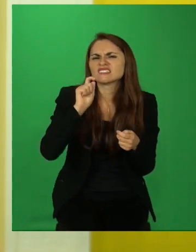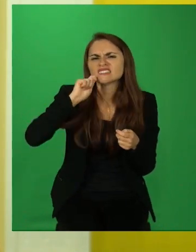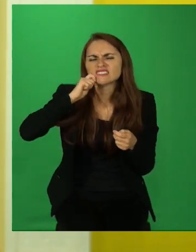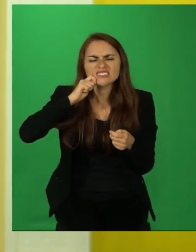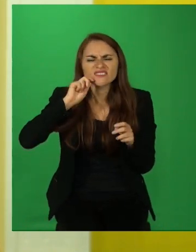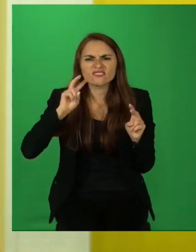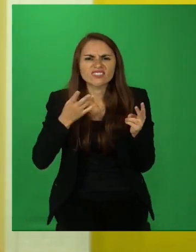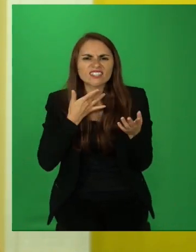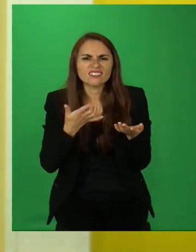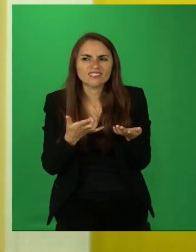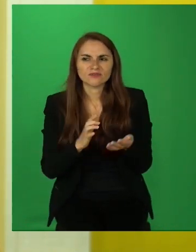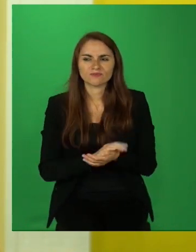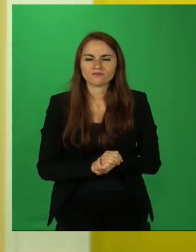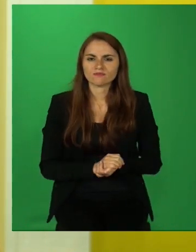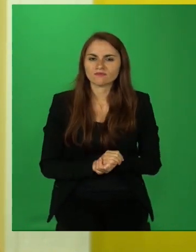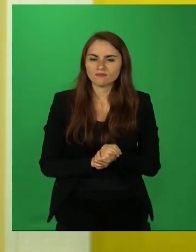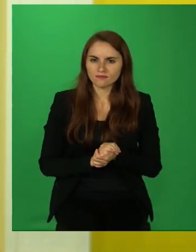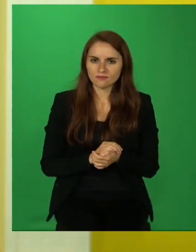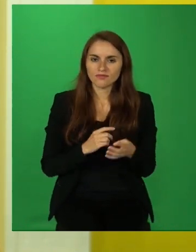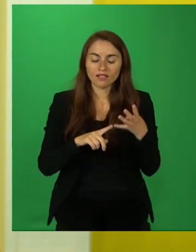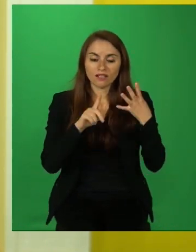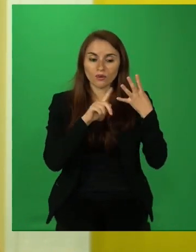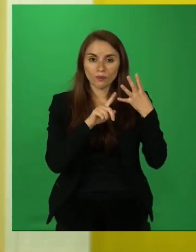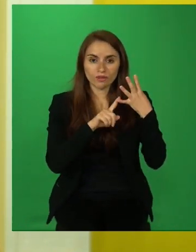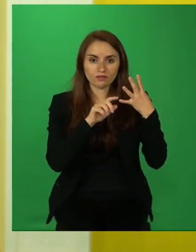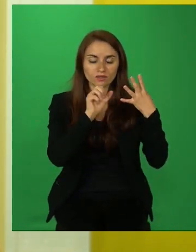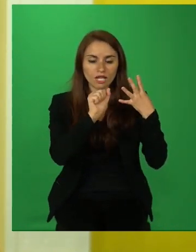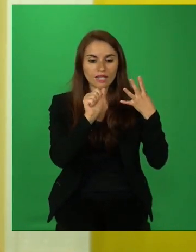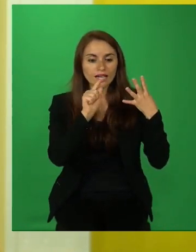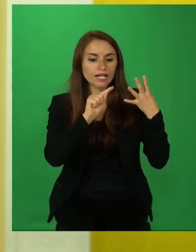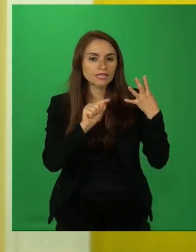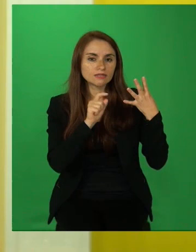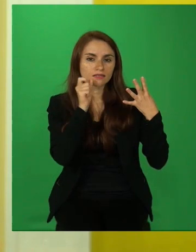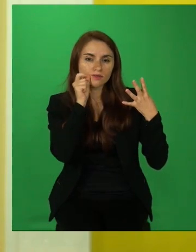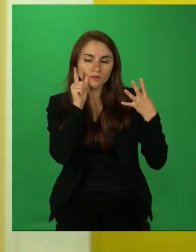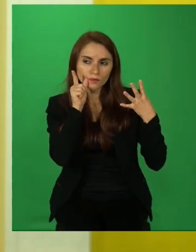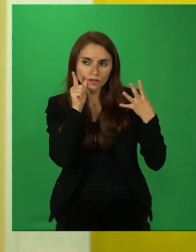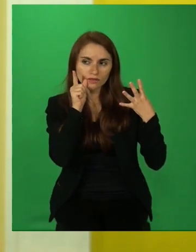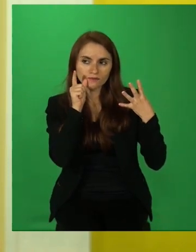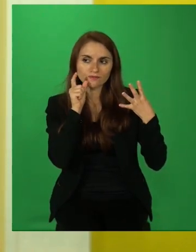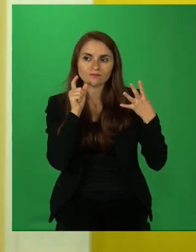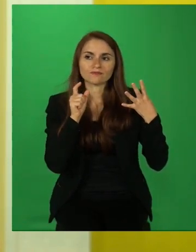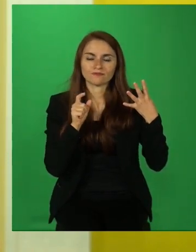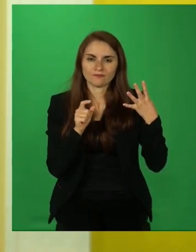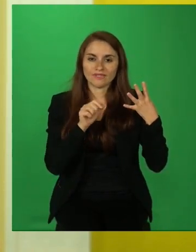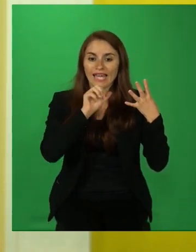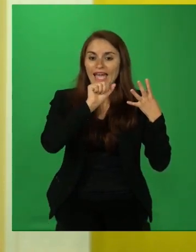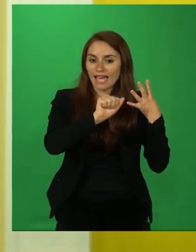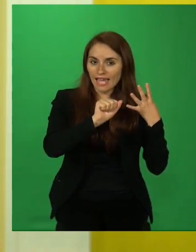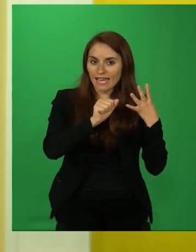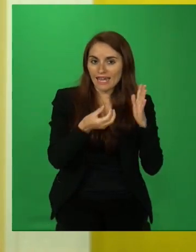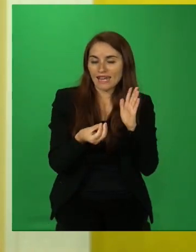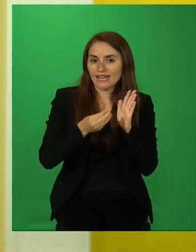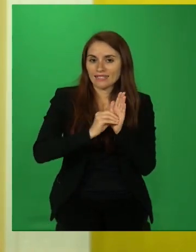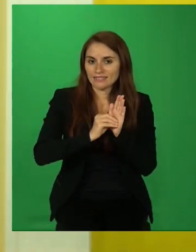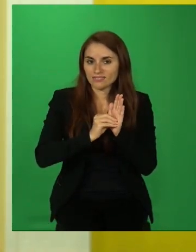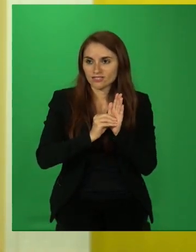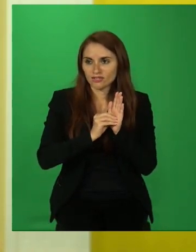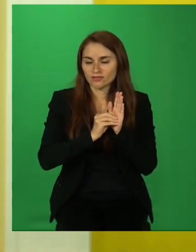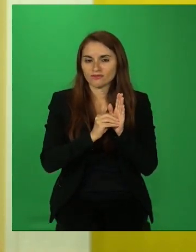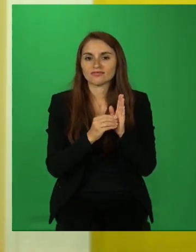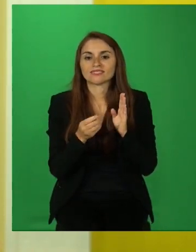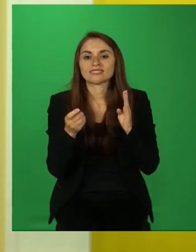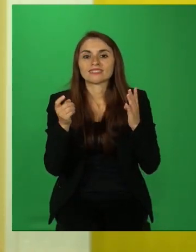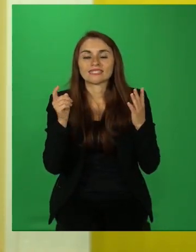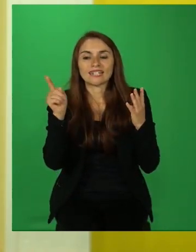cuando nosotros hablamos de a la cuarta prioridad la tienen las a de adicciones y